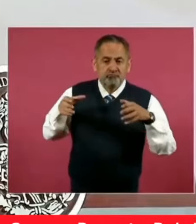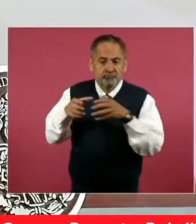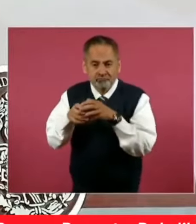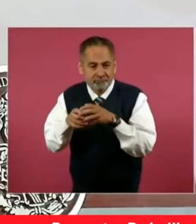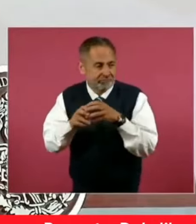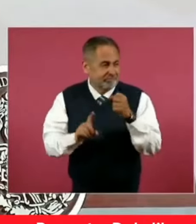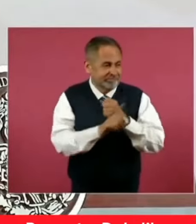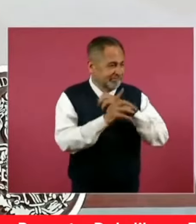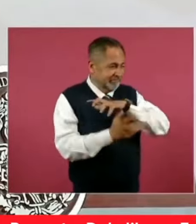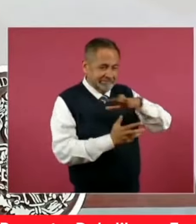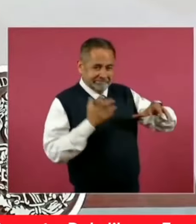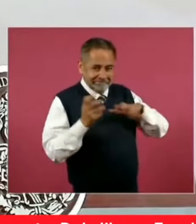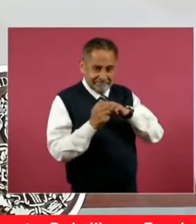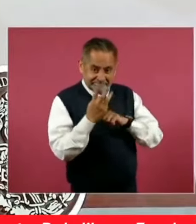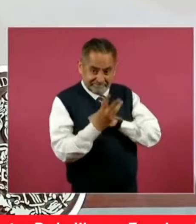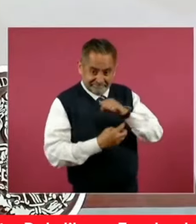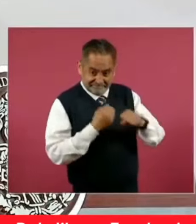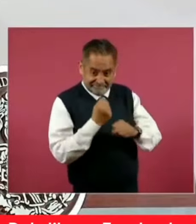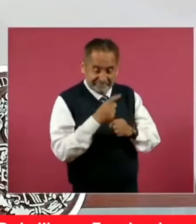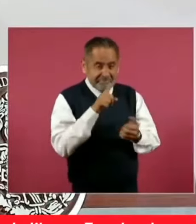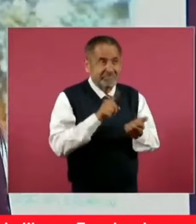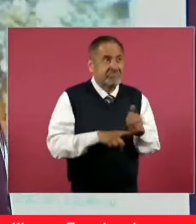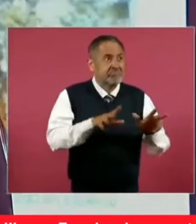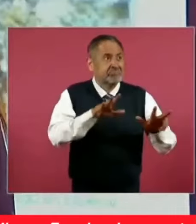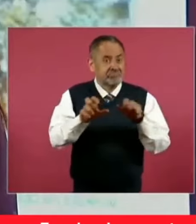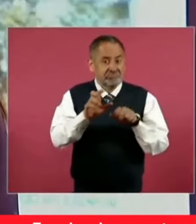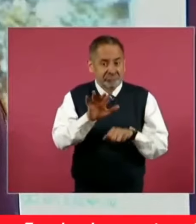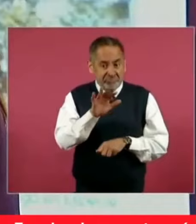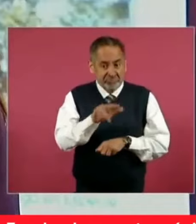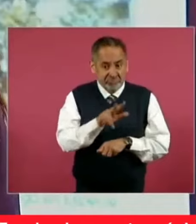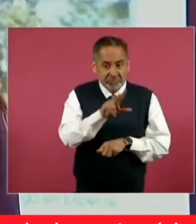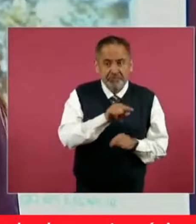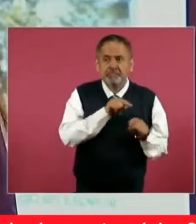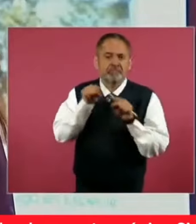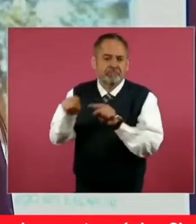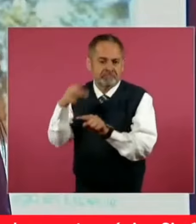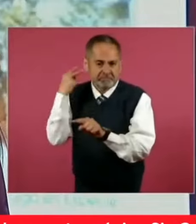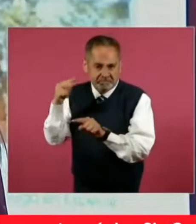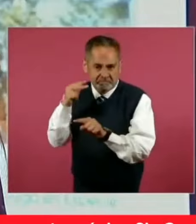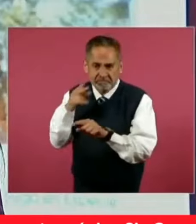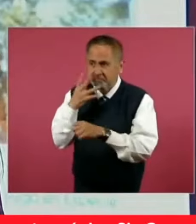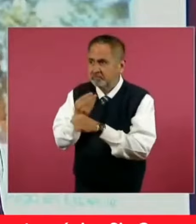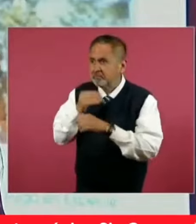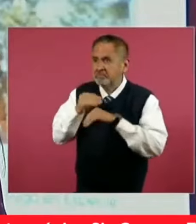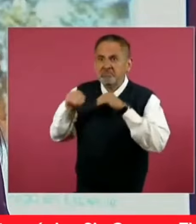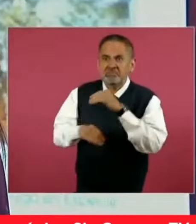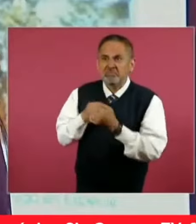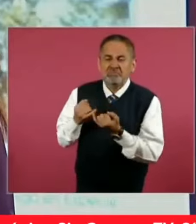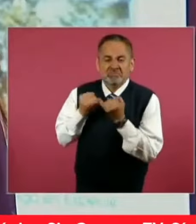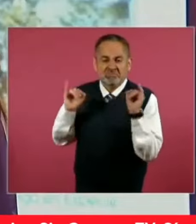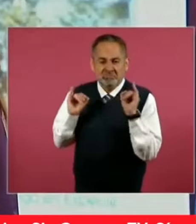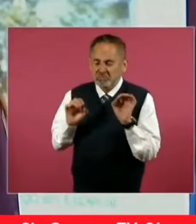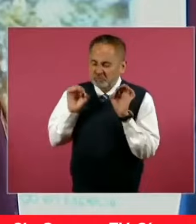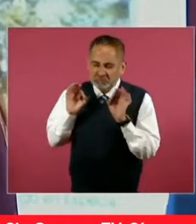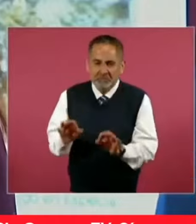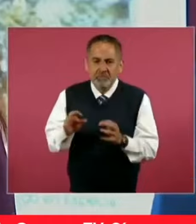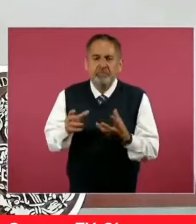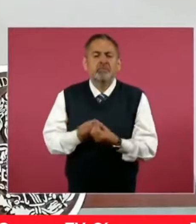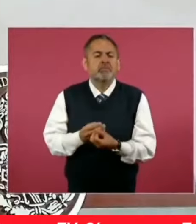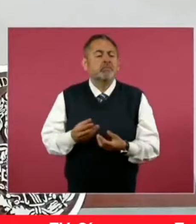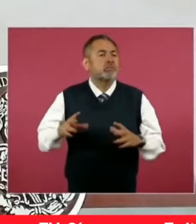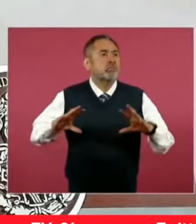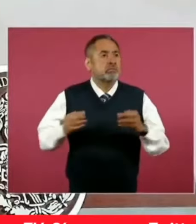estalló la Guerra de los 3 Años en 1858. Con estos 2 inmuebles suman 7